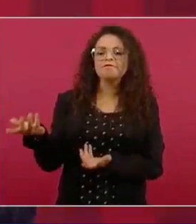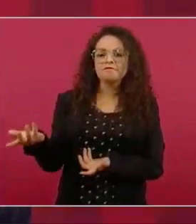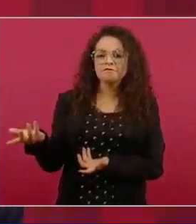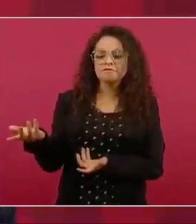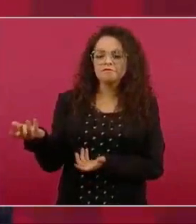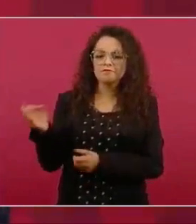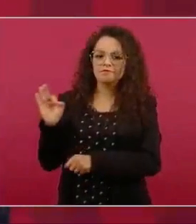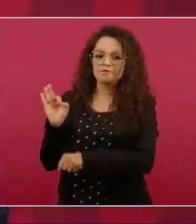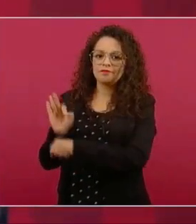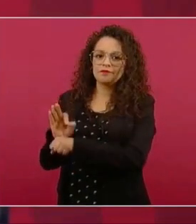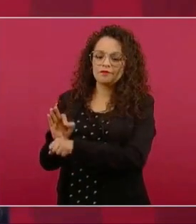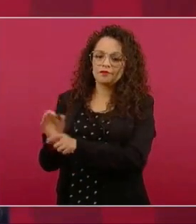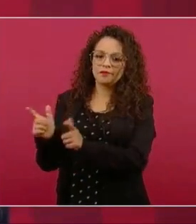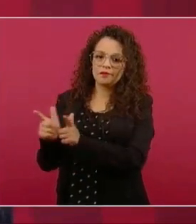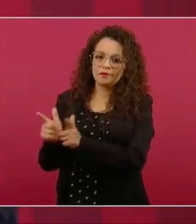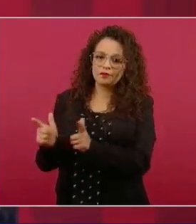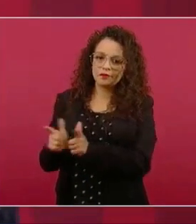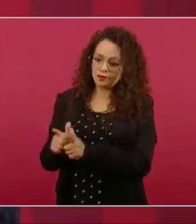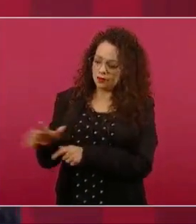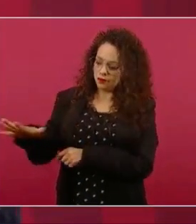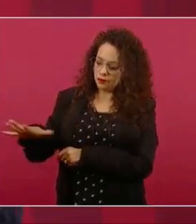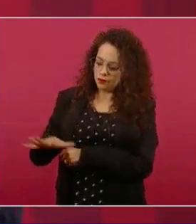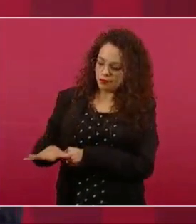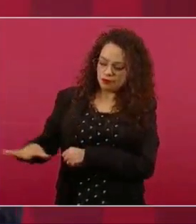de grupos de intereses creados,